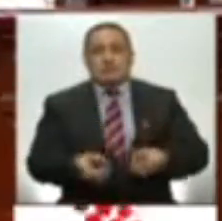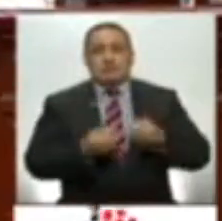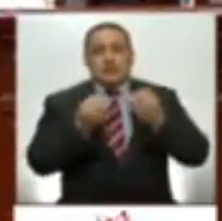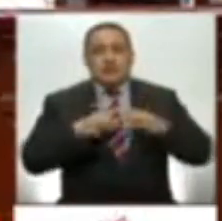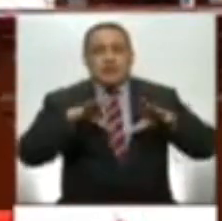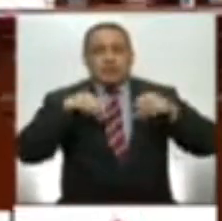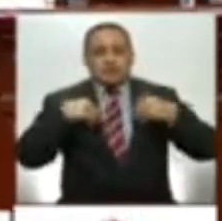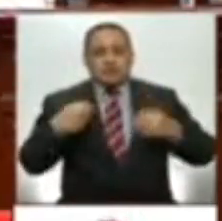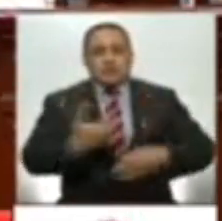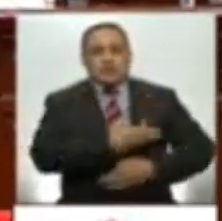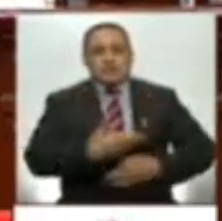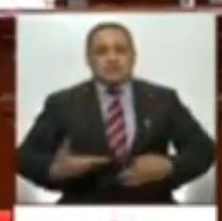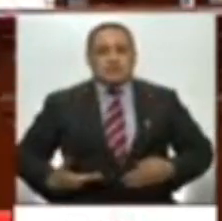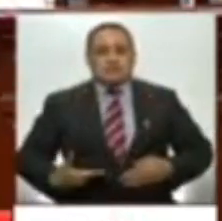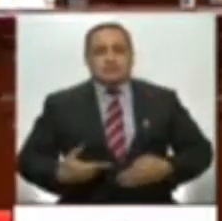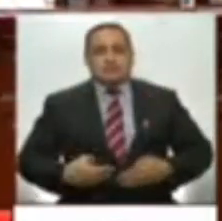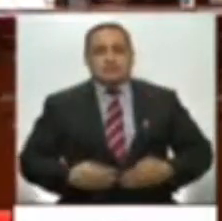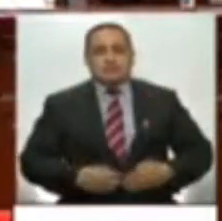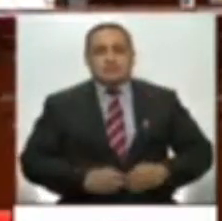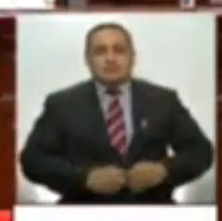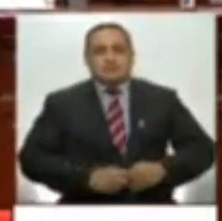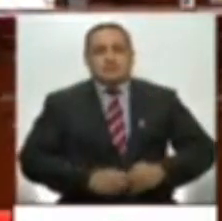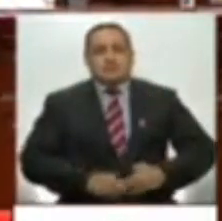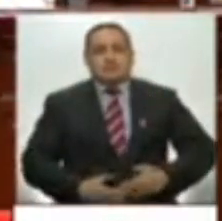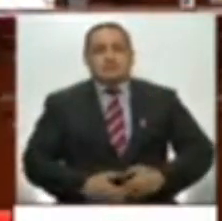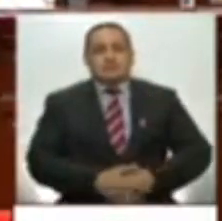que asuma la presidencia.